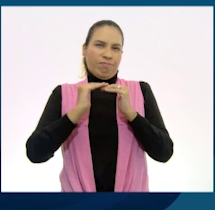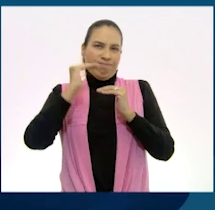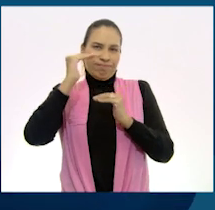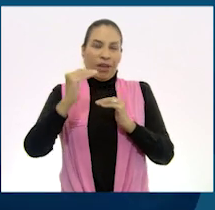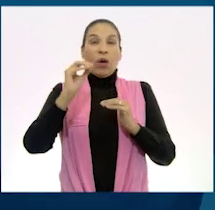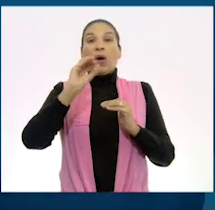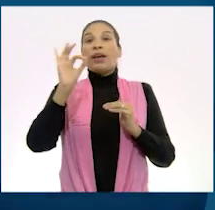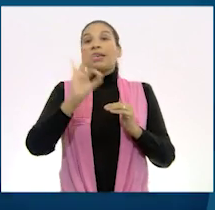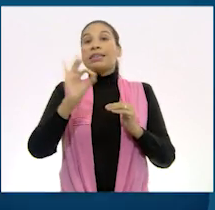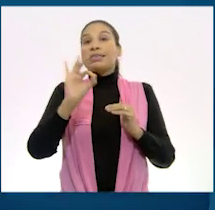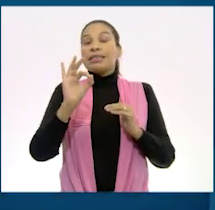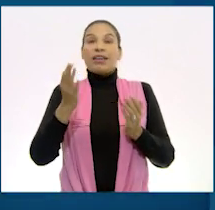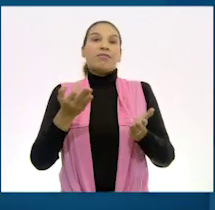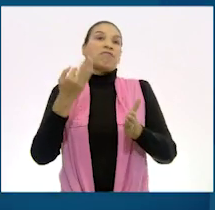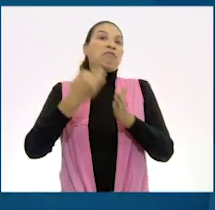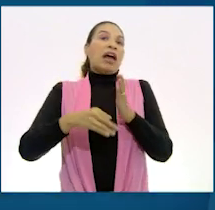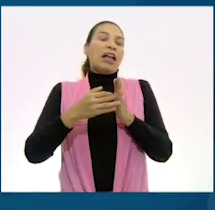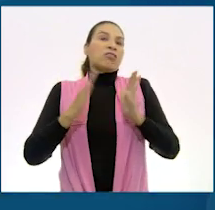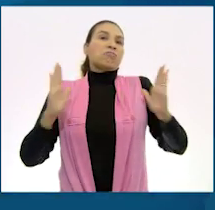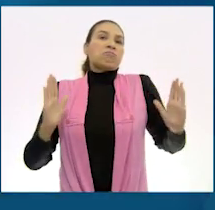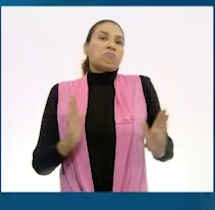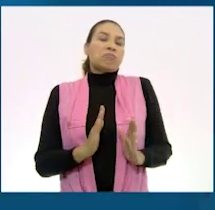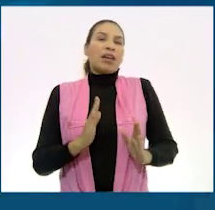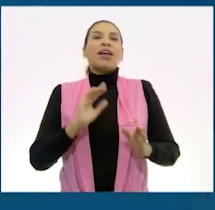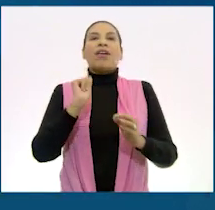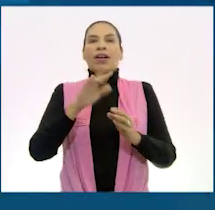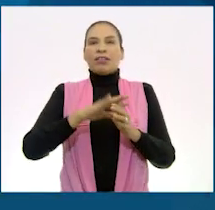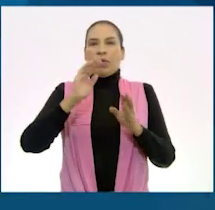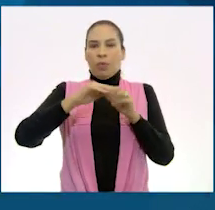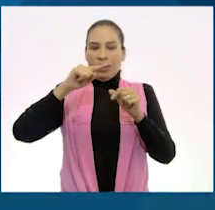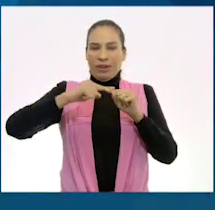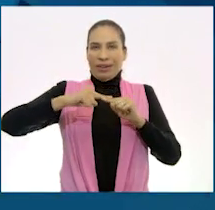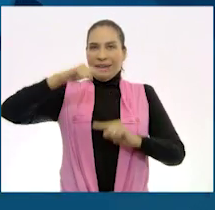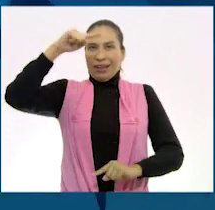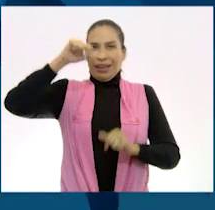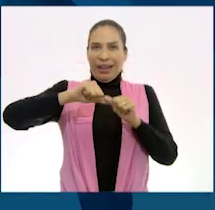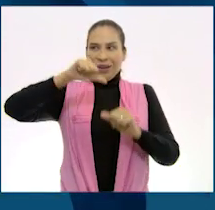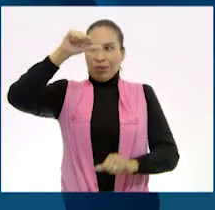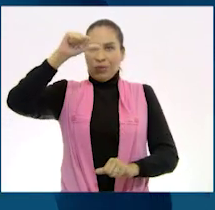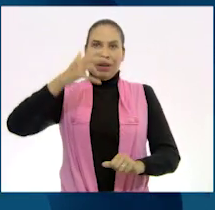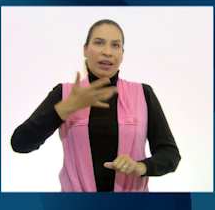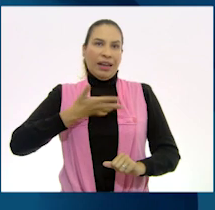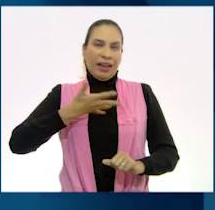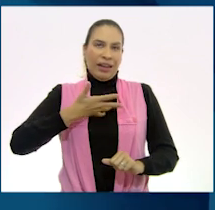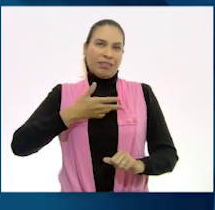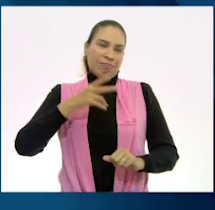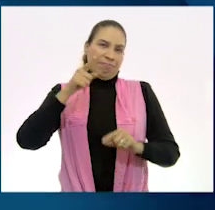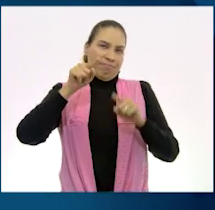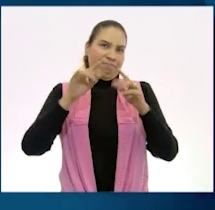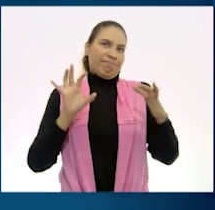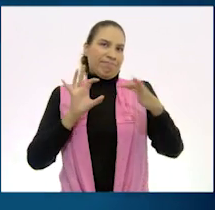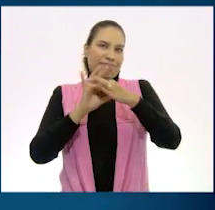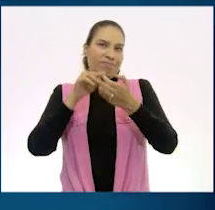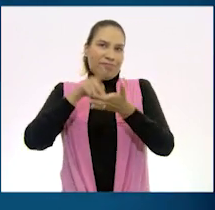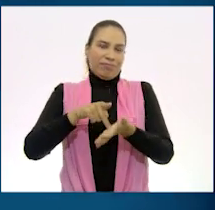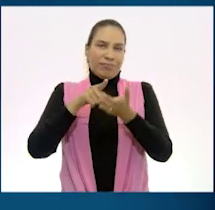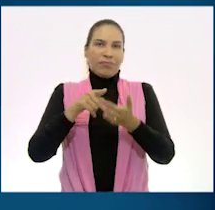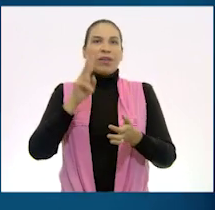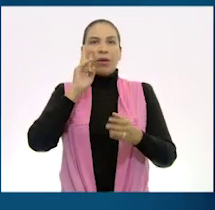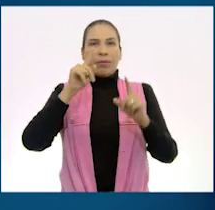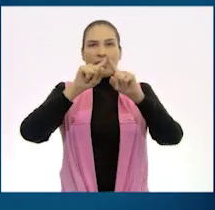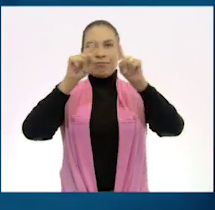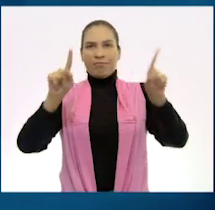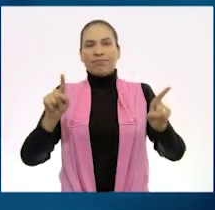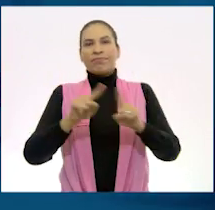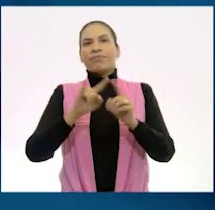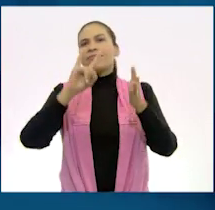si incluso nos hace falta peso de acuerdo a la estatura que tenemos. Ale, ¿me ayudas a pegarlo, por favor? Claro que sí. ¿Este